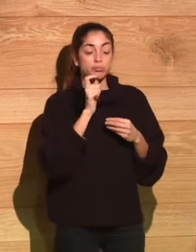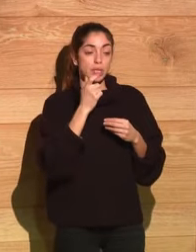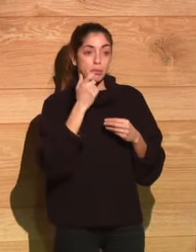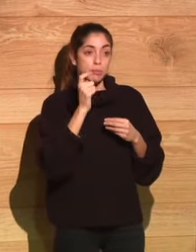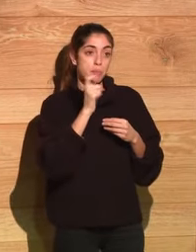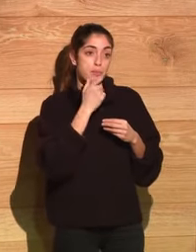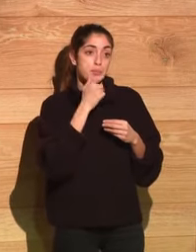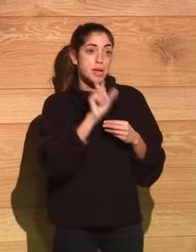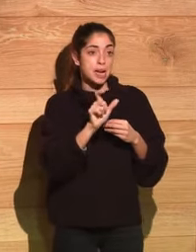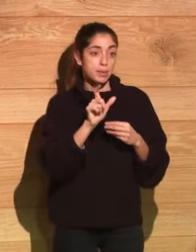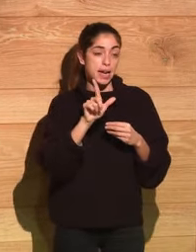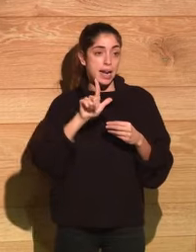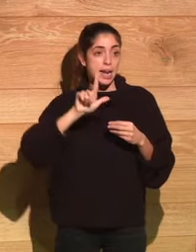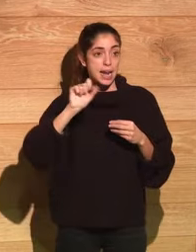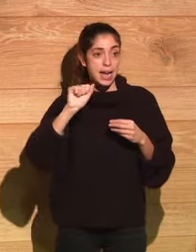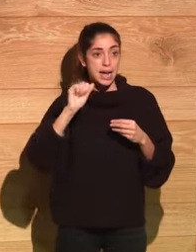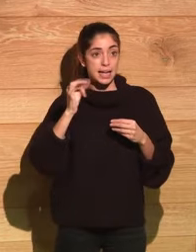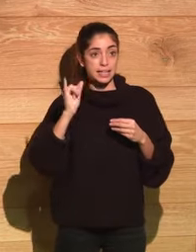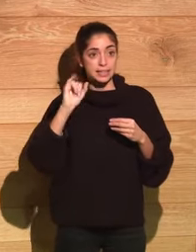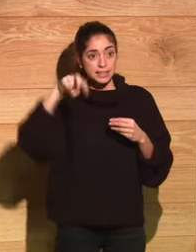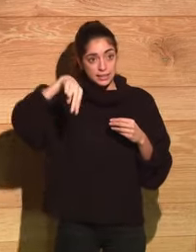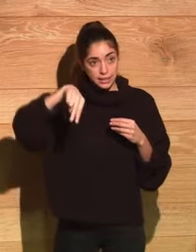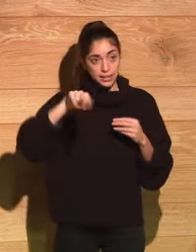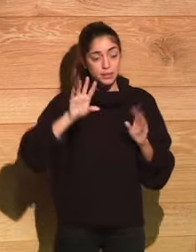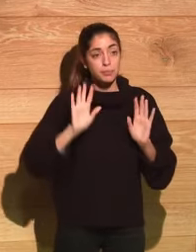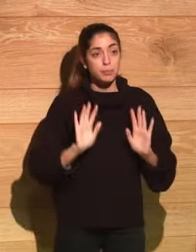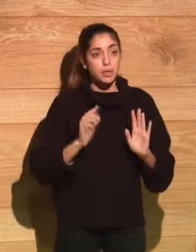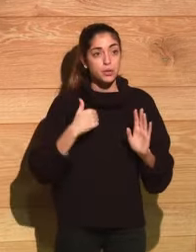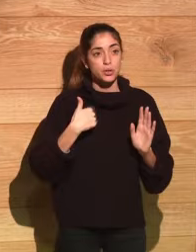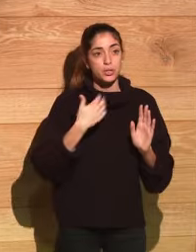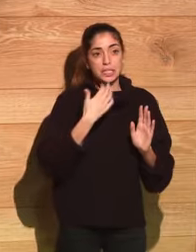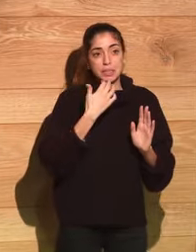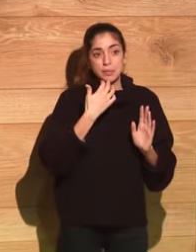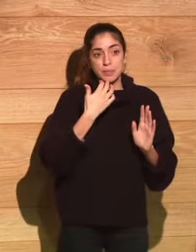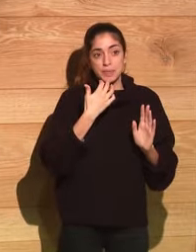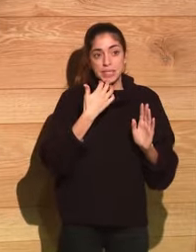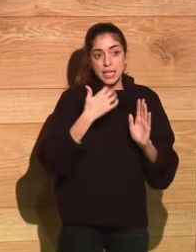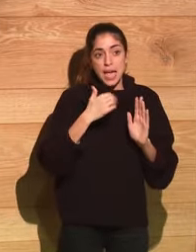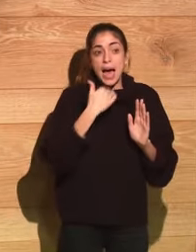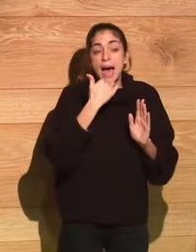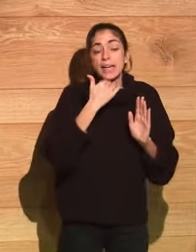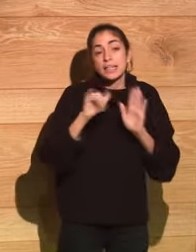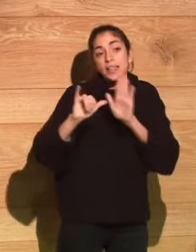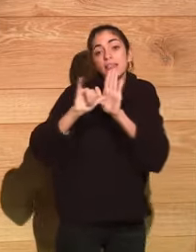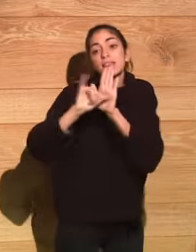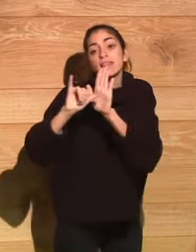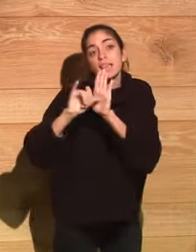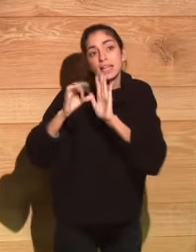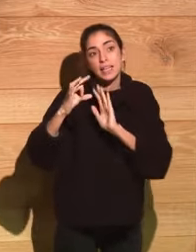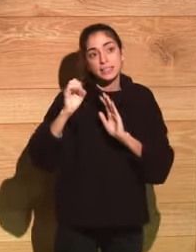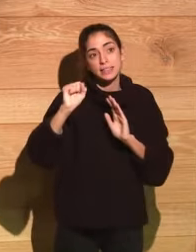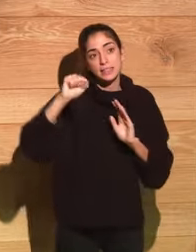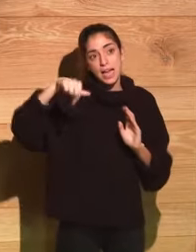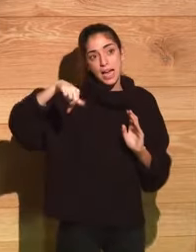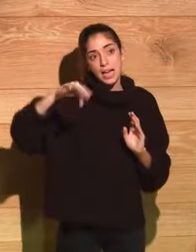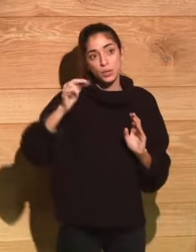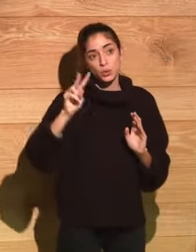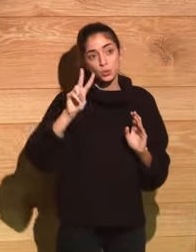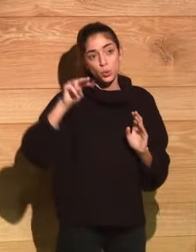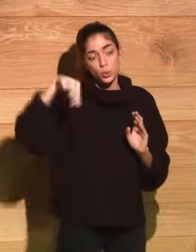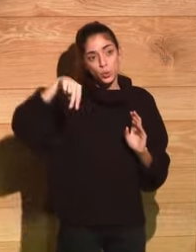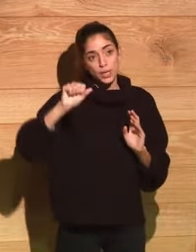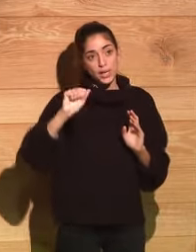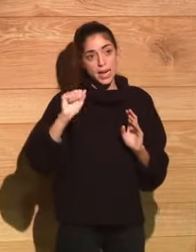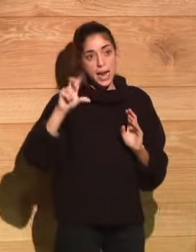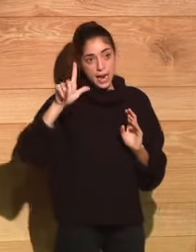creo que tiene bastante conexión y que quien se aproxime a Saturnal puede encontrar, pues, realmente las ideas que ella desperdiga por